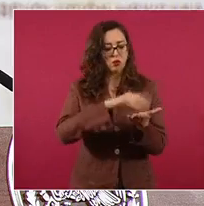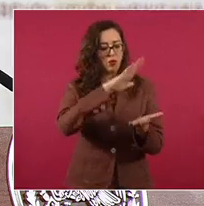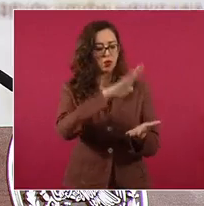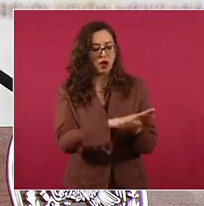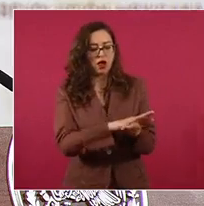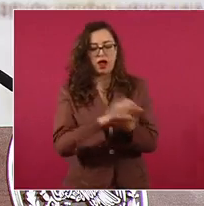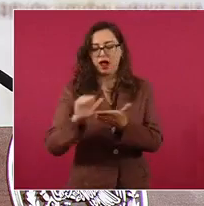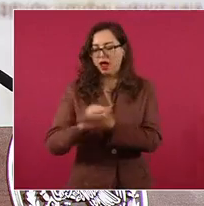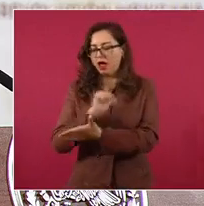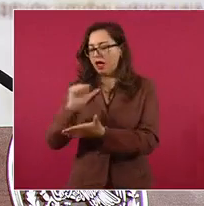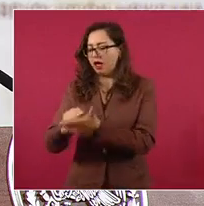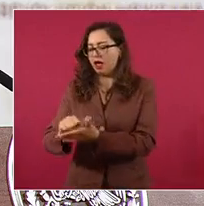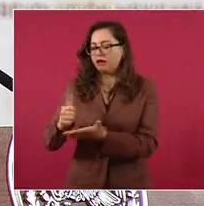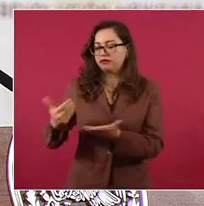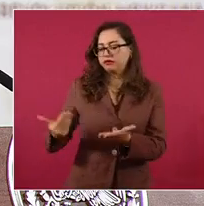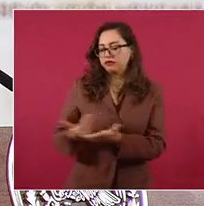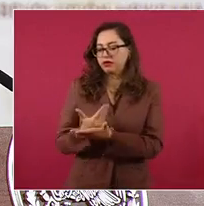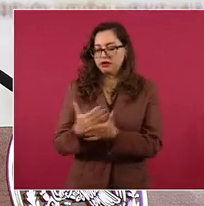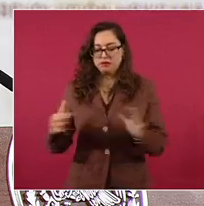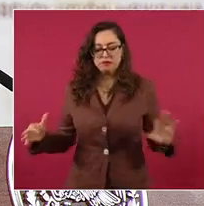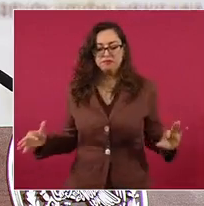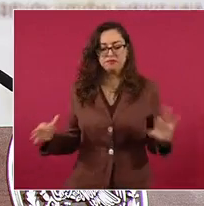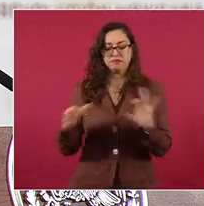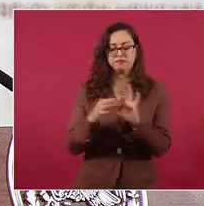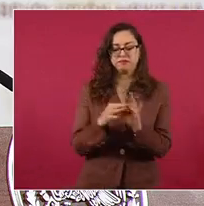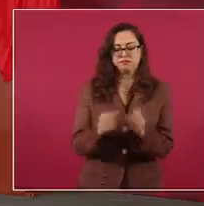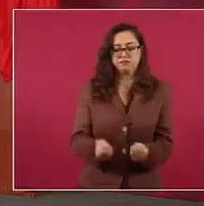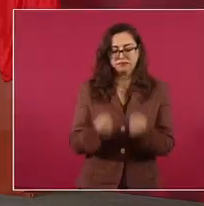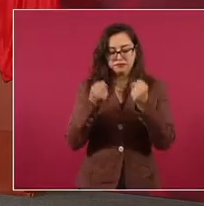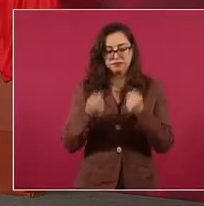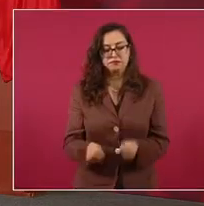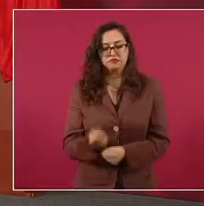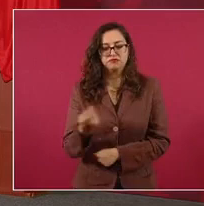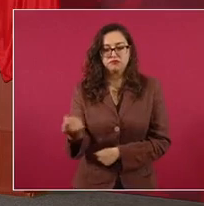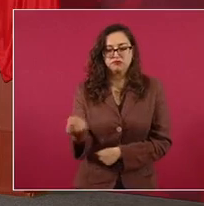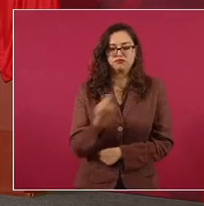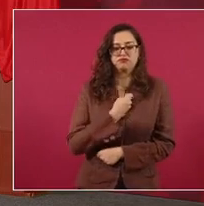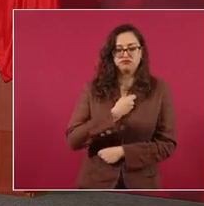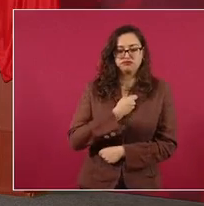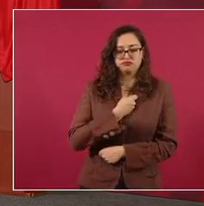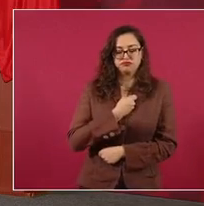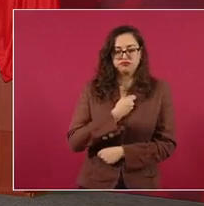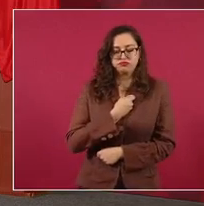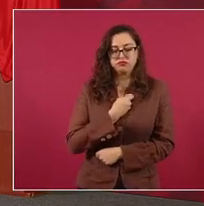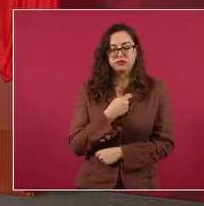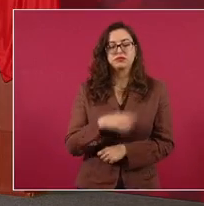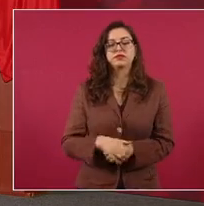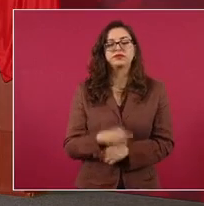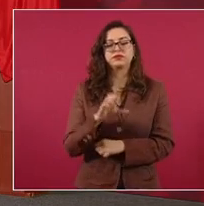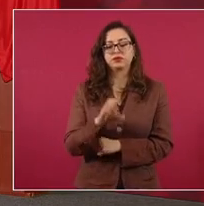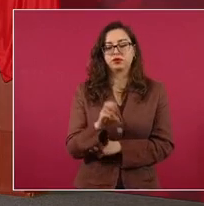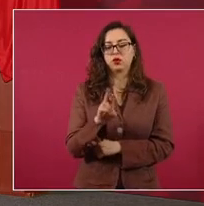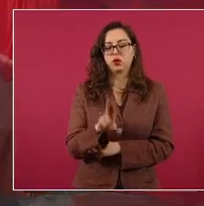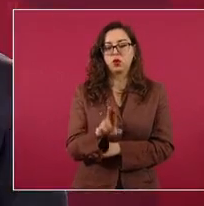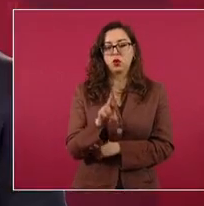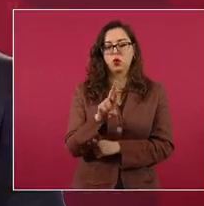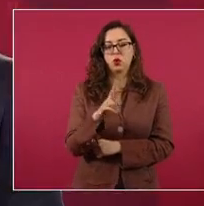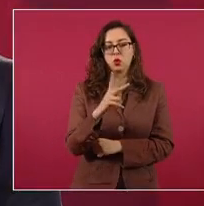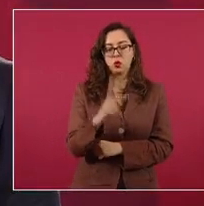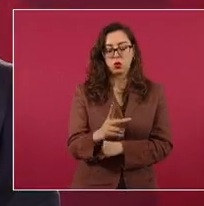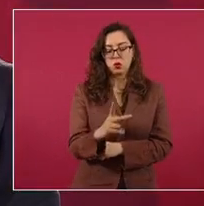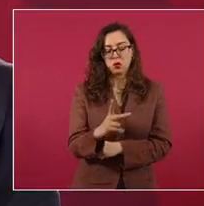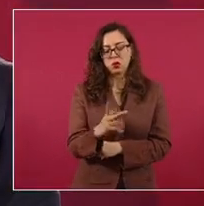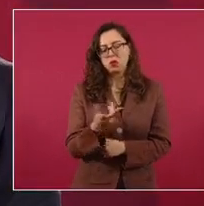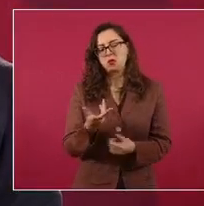cada persona cuente con una CURP certificada que le garantice identidad jurídica. La CURP parece que no es